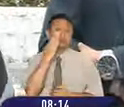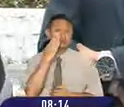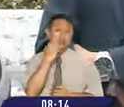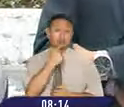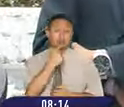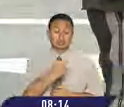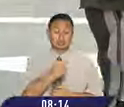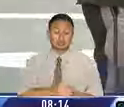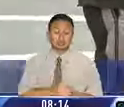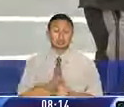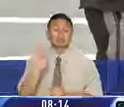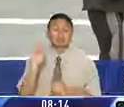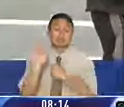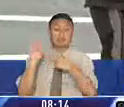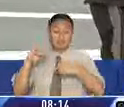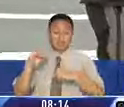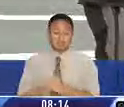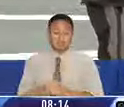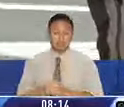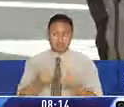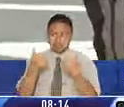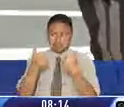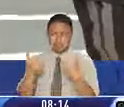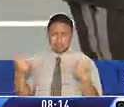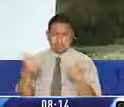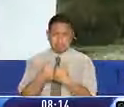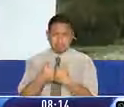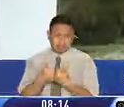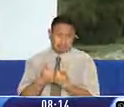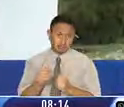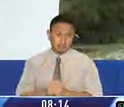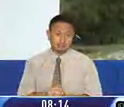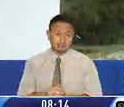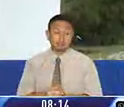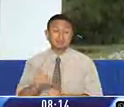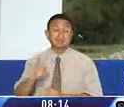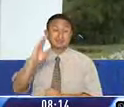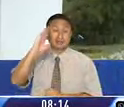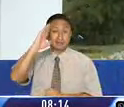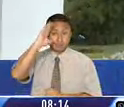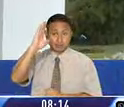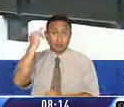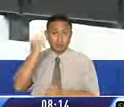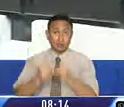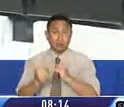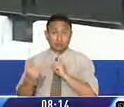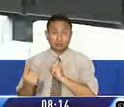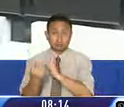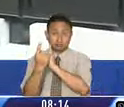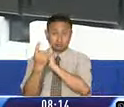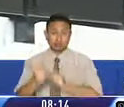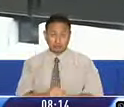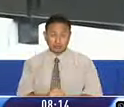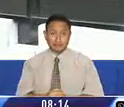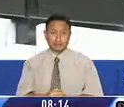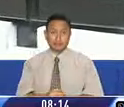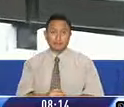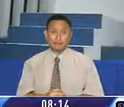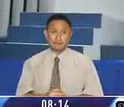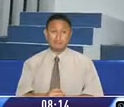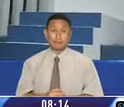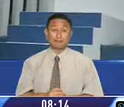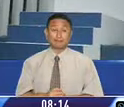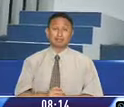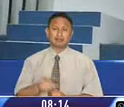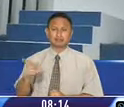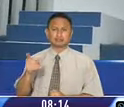María Belén tenía una buena relación con su esposo. Indica que el uniformado fue el último en tener contacto con ella, aunque la versión de él sería